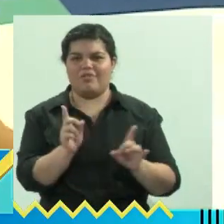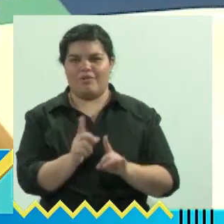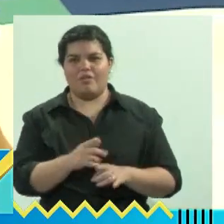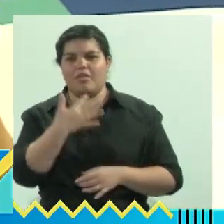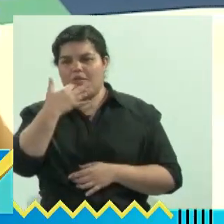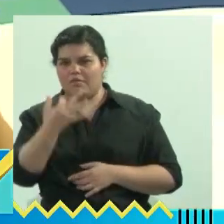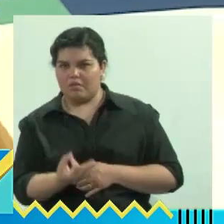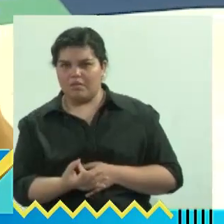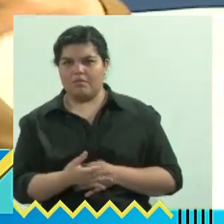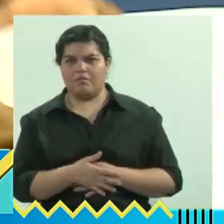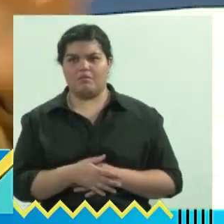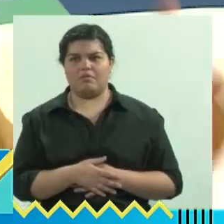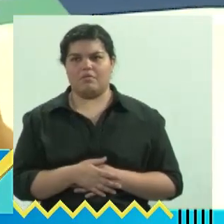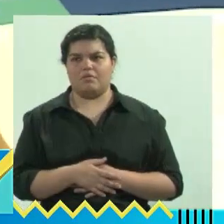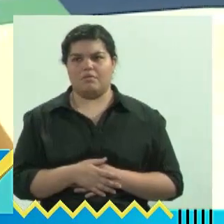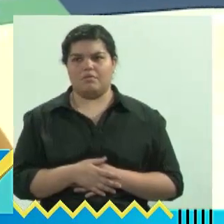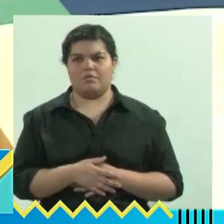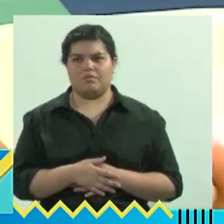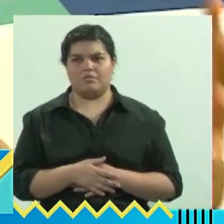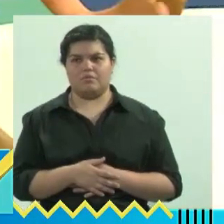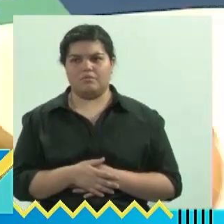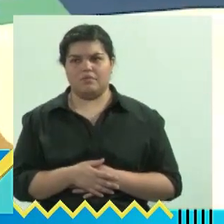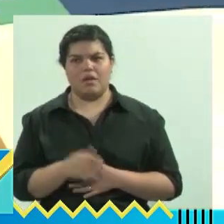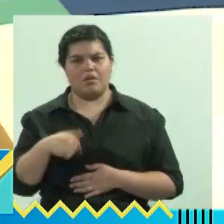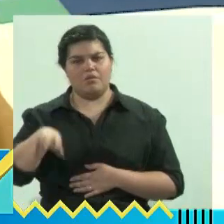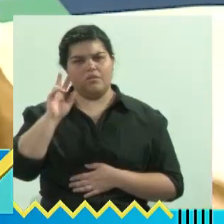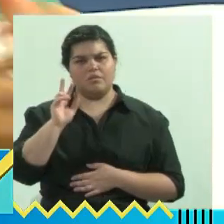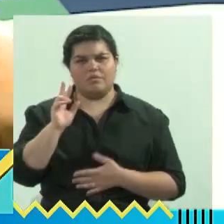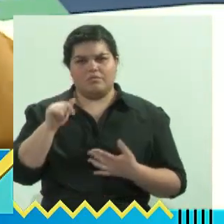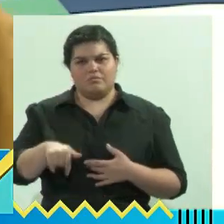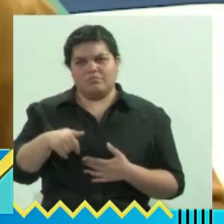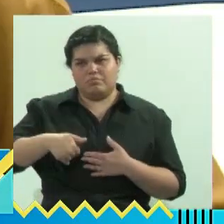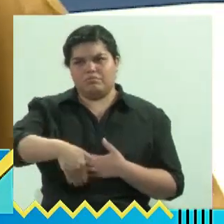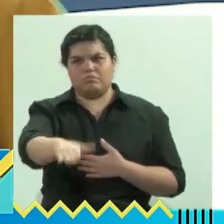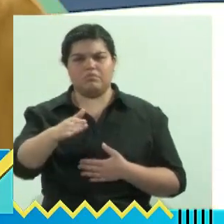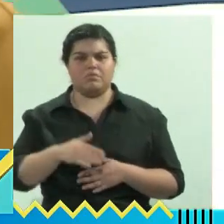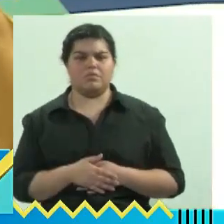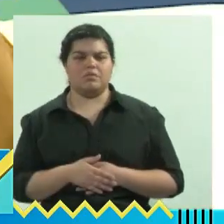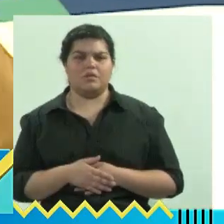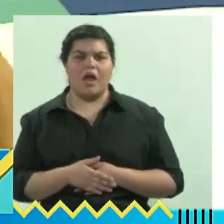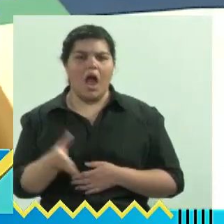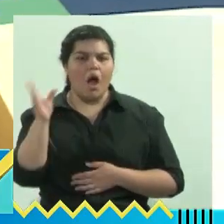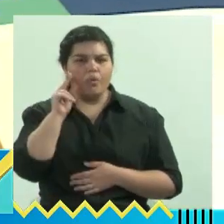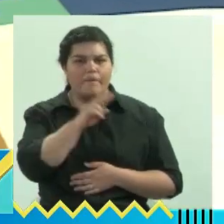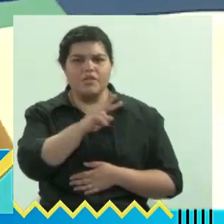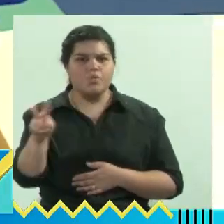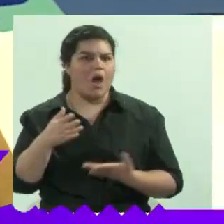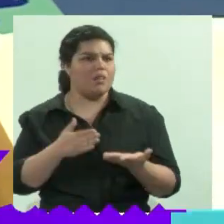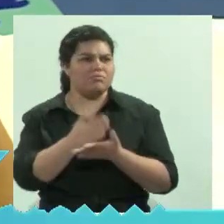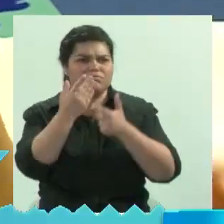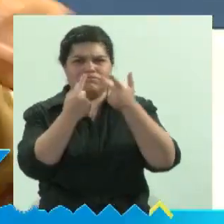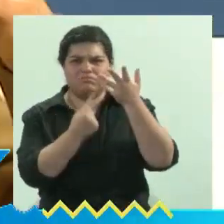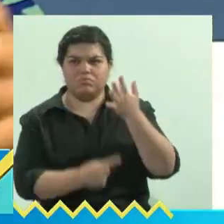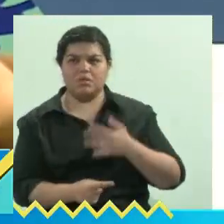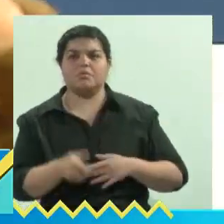una vida, no hay, ahora que vivimos un momento donde el lenguaje audiovisual es tan potente, sin duda el cine.